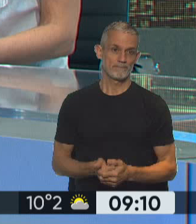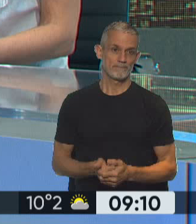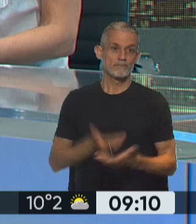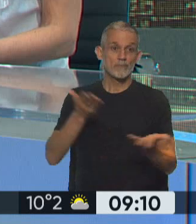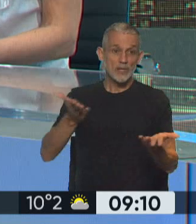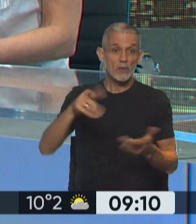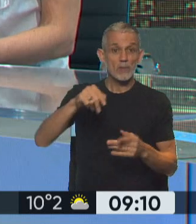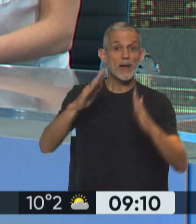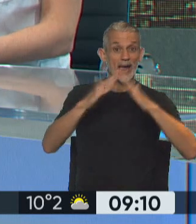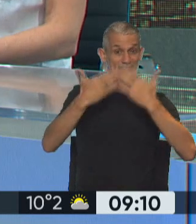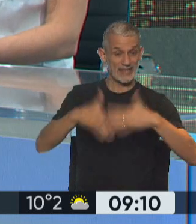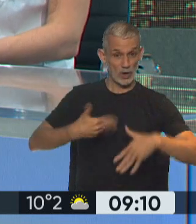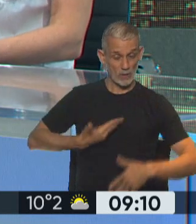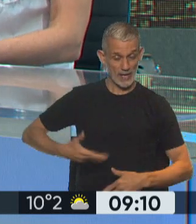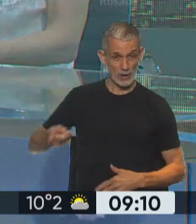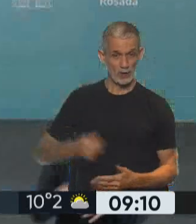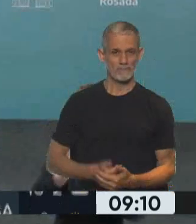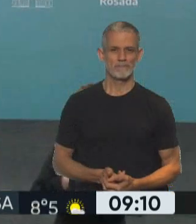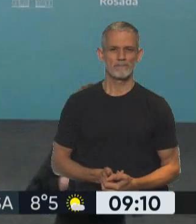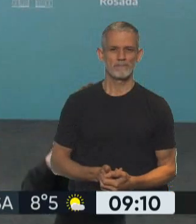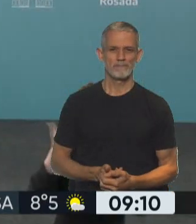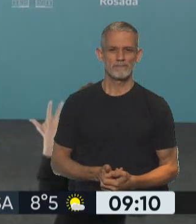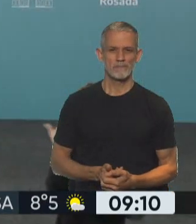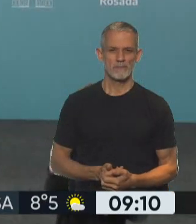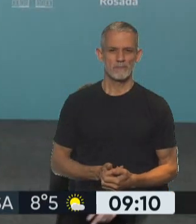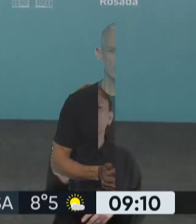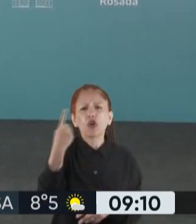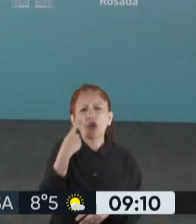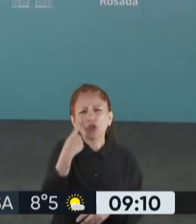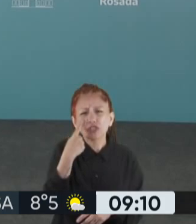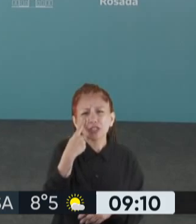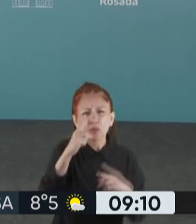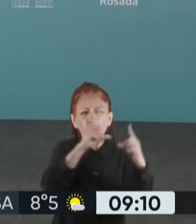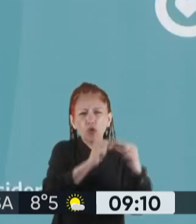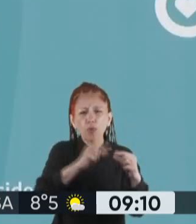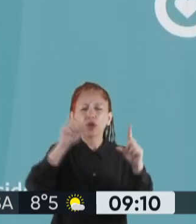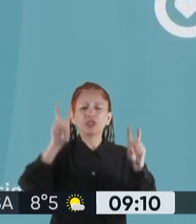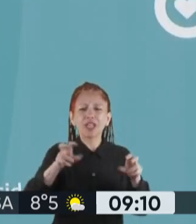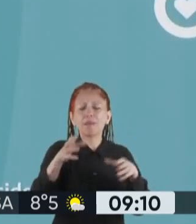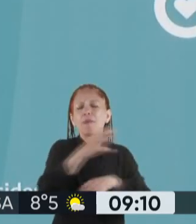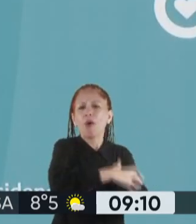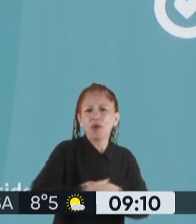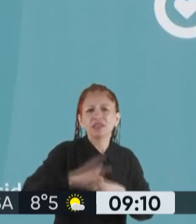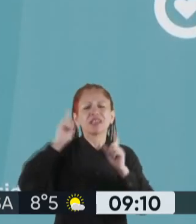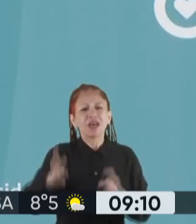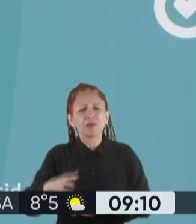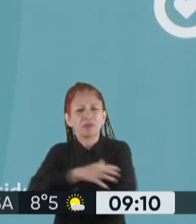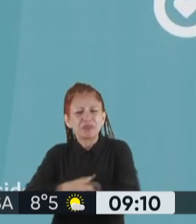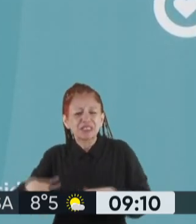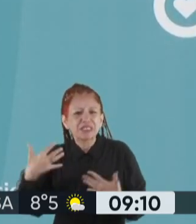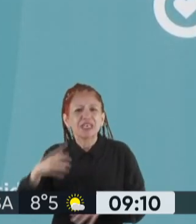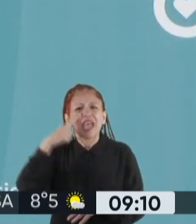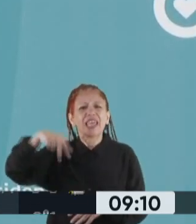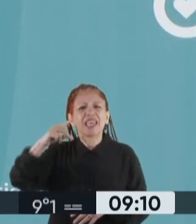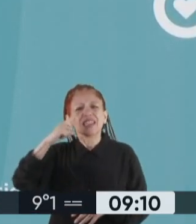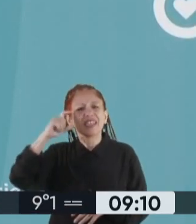Nos vamos en vivo a Casa de Gobierno. Mencionando que ayer conocimos los índices de pobreza e indigencia del primer semestre